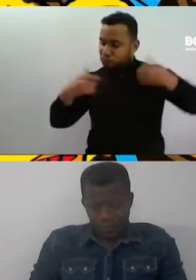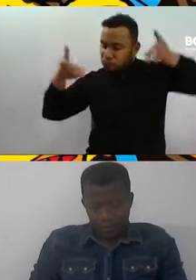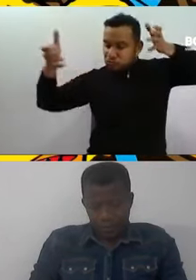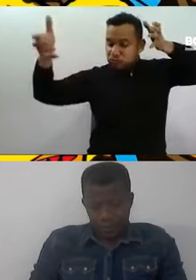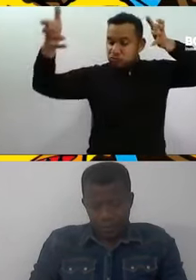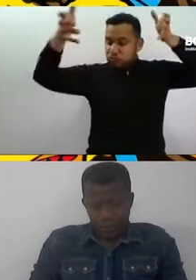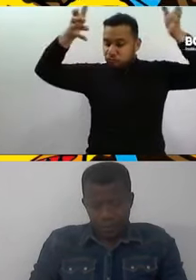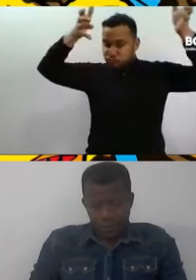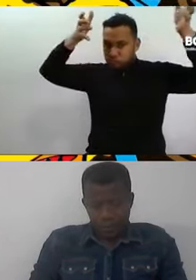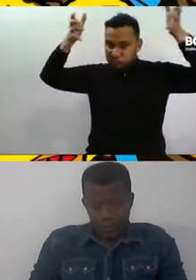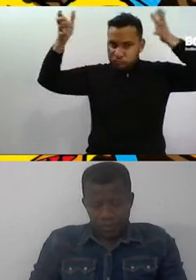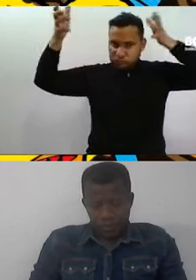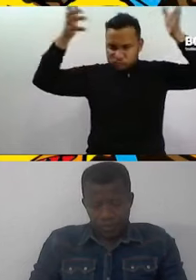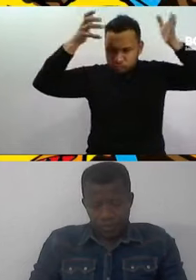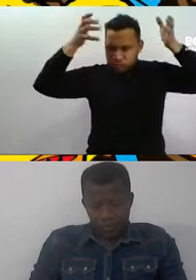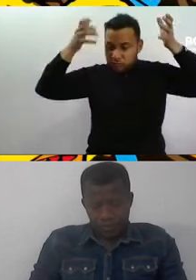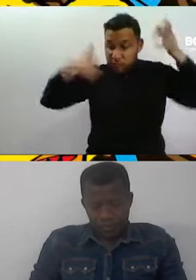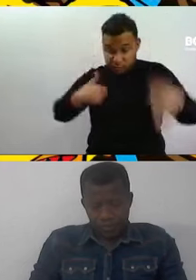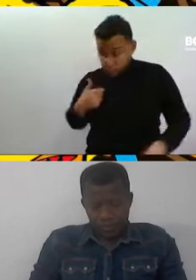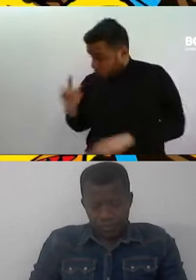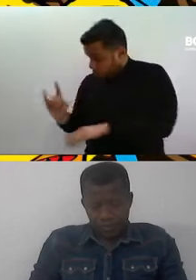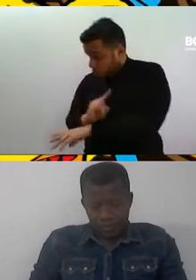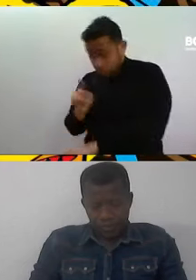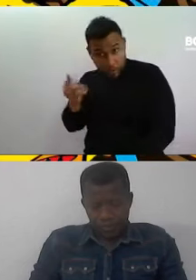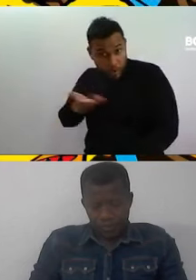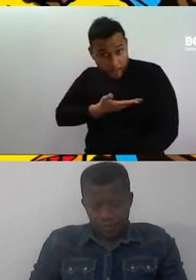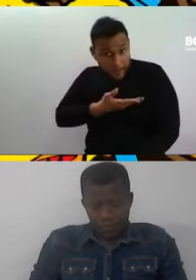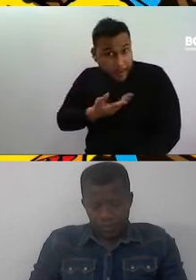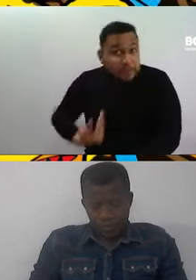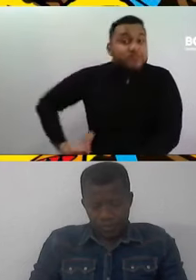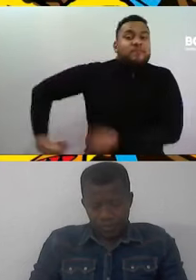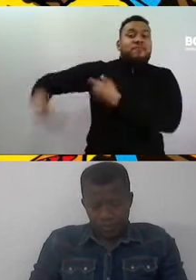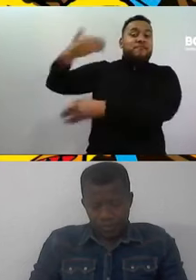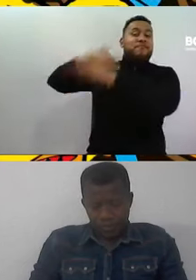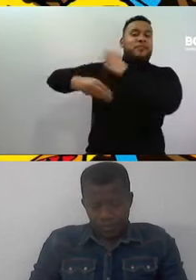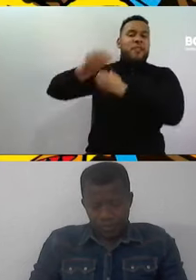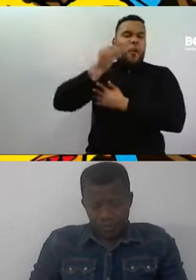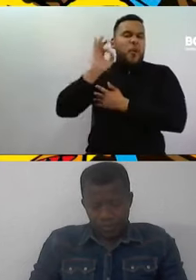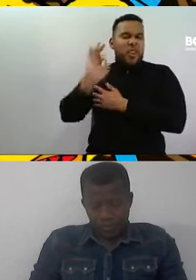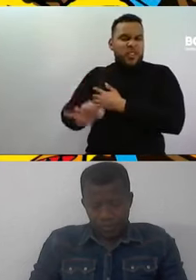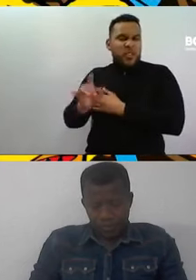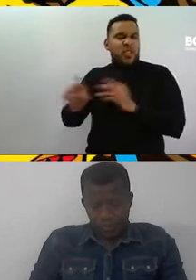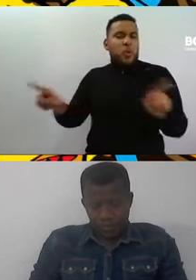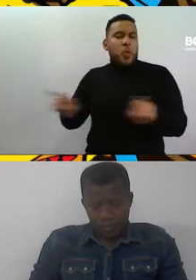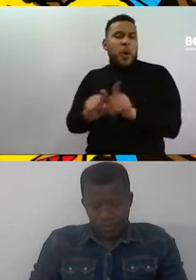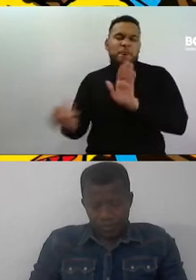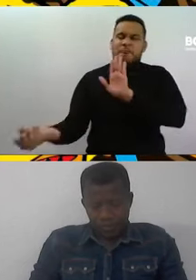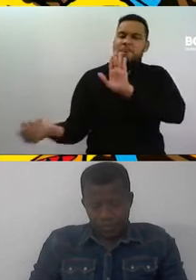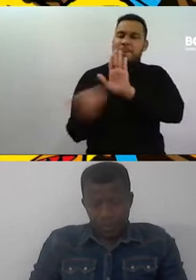más, bastante la usó su abuela, porque es la marca que queda para todas las palenqueras.